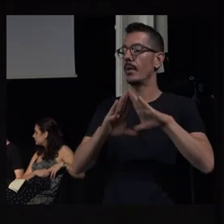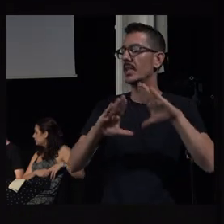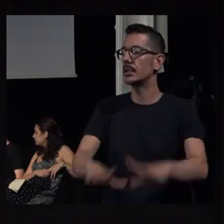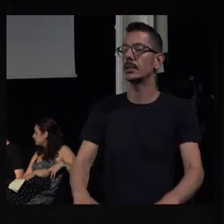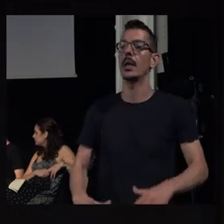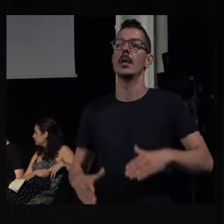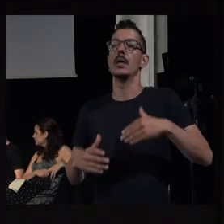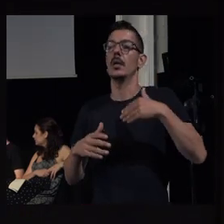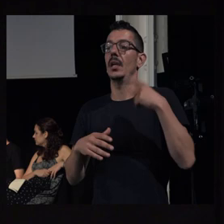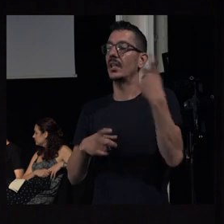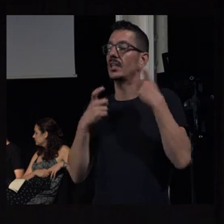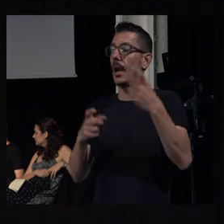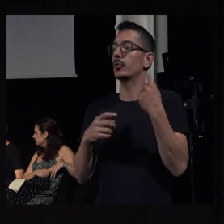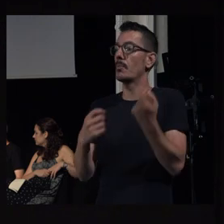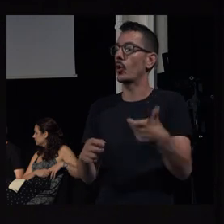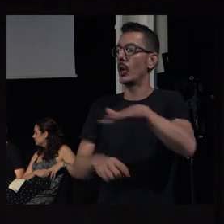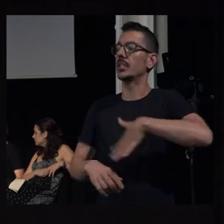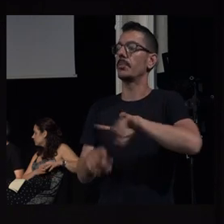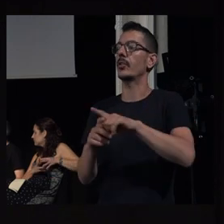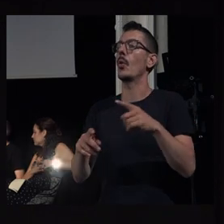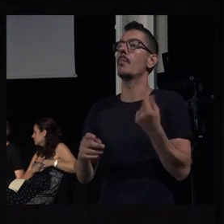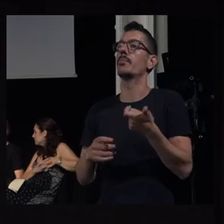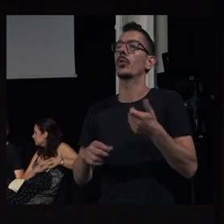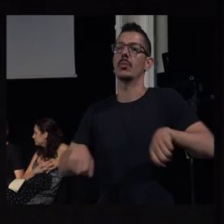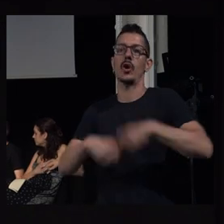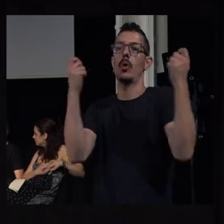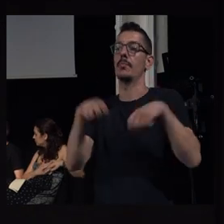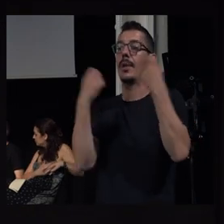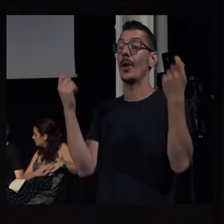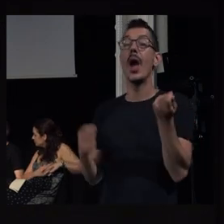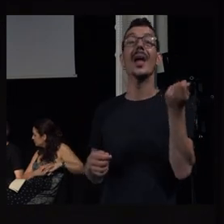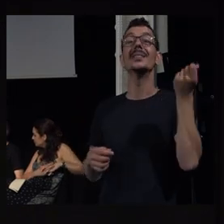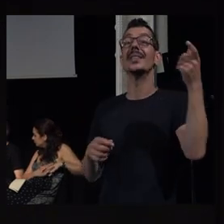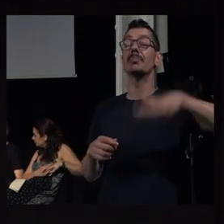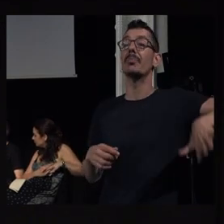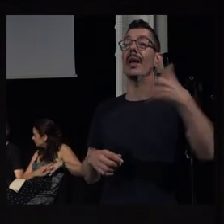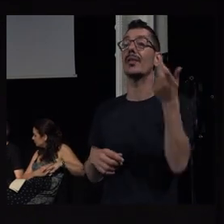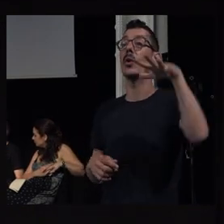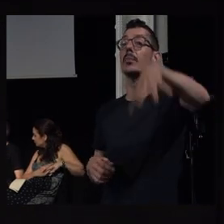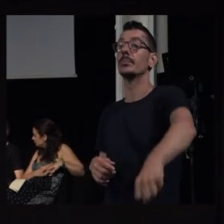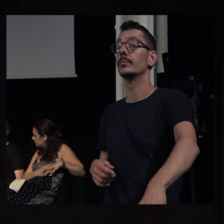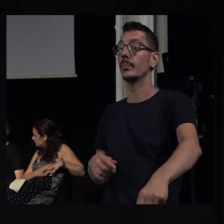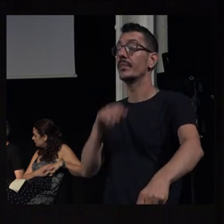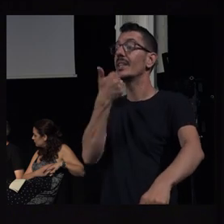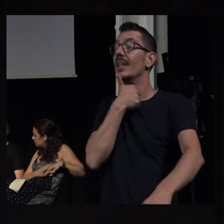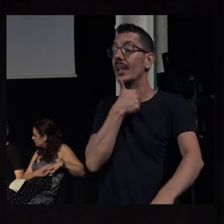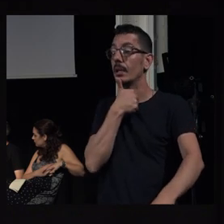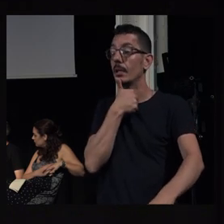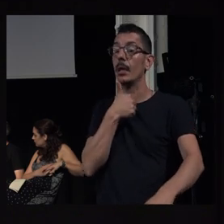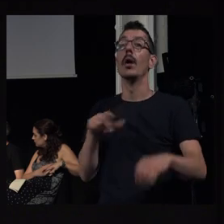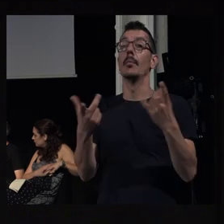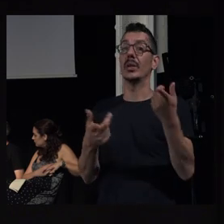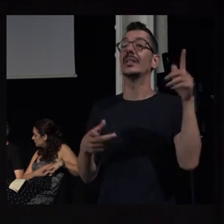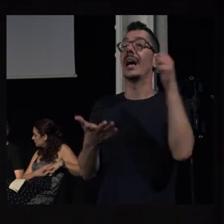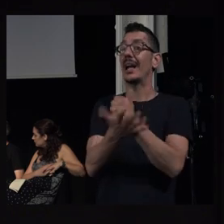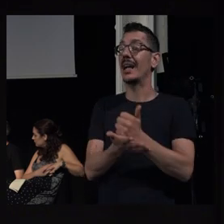ojo, ese espacio lo habían conseguido las gays pudientes, blanquitas, con poca pluma, habían conseguido un pastizal para